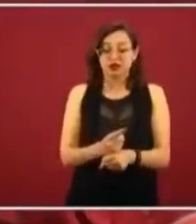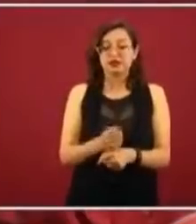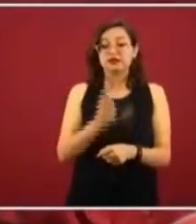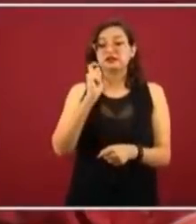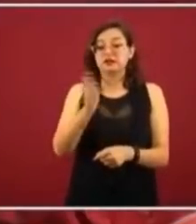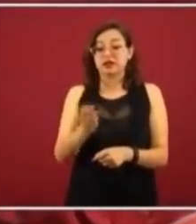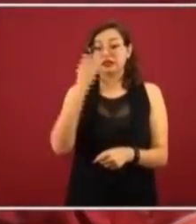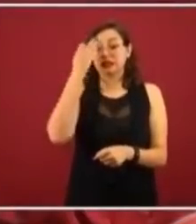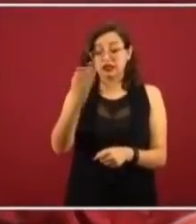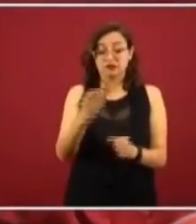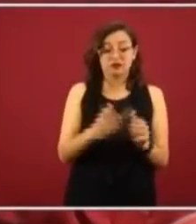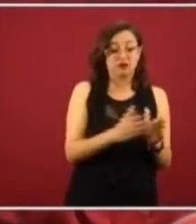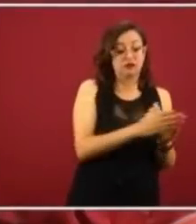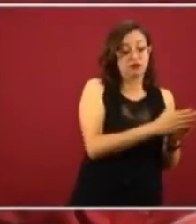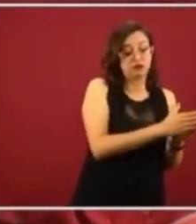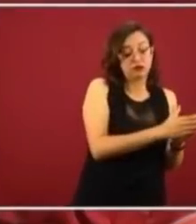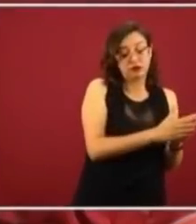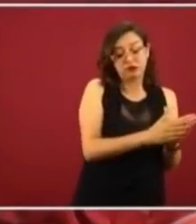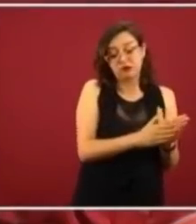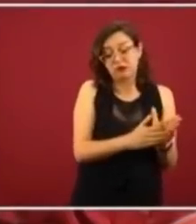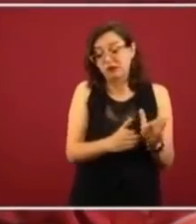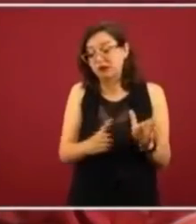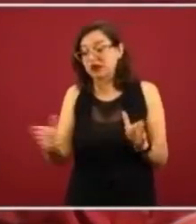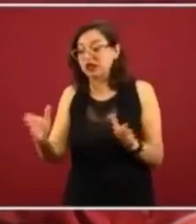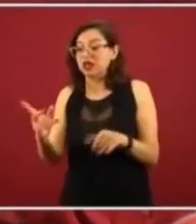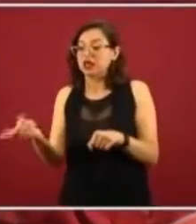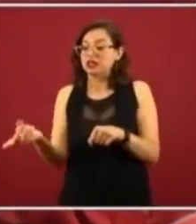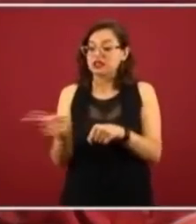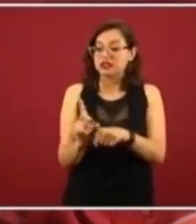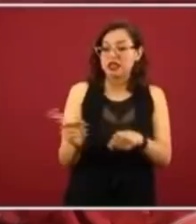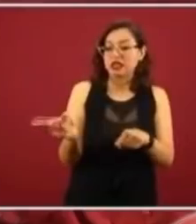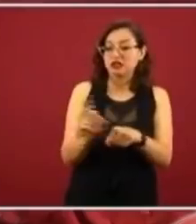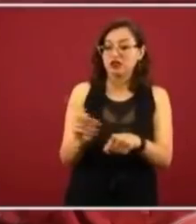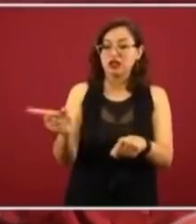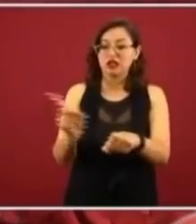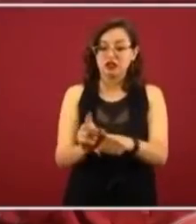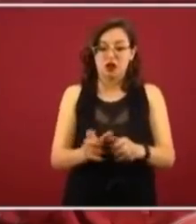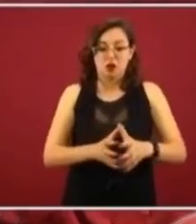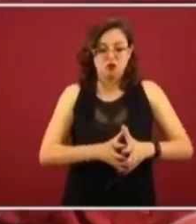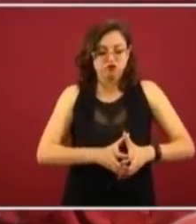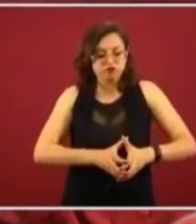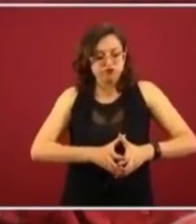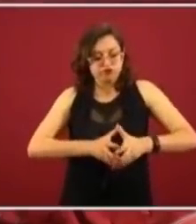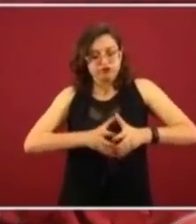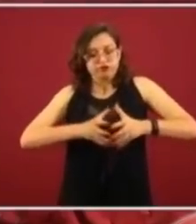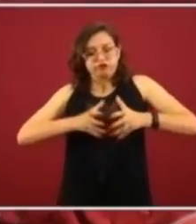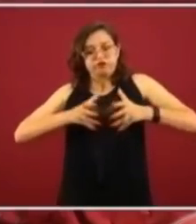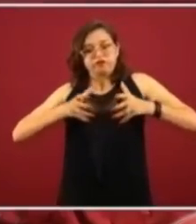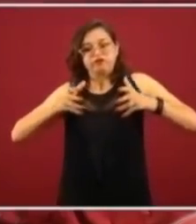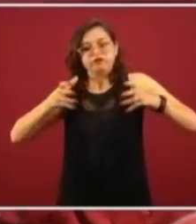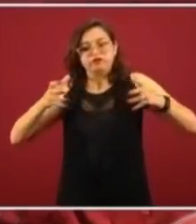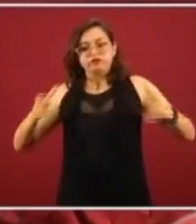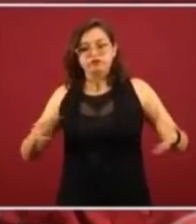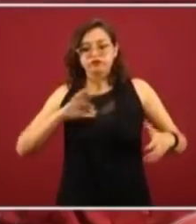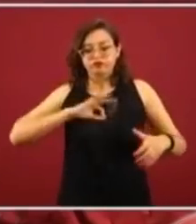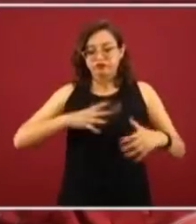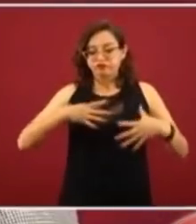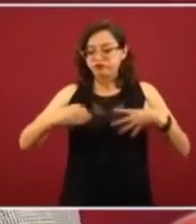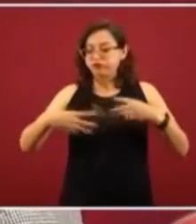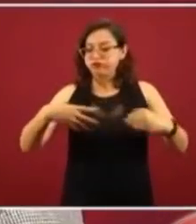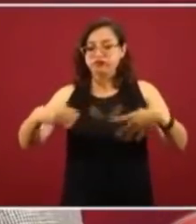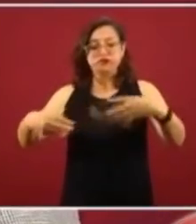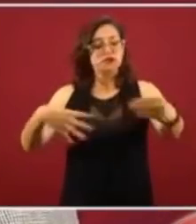epidémica, que es el número de casos diarios, empiece a crecer exponencialmente, ya no podemos